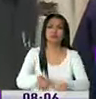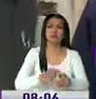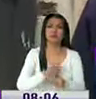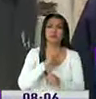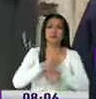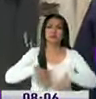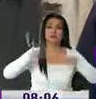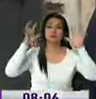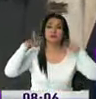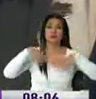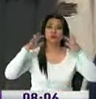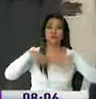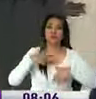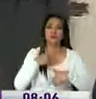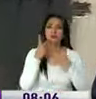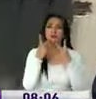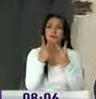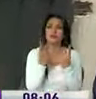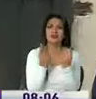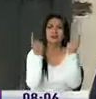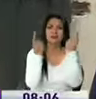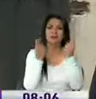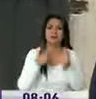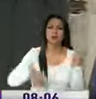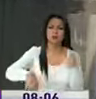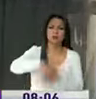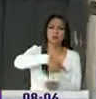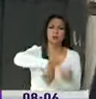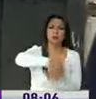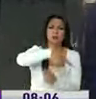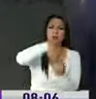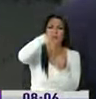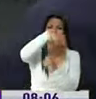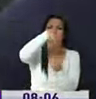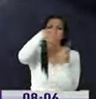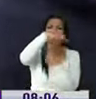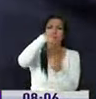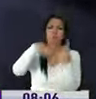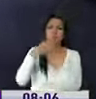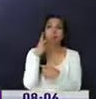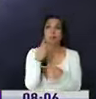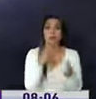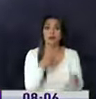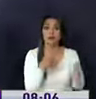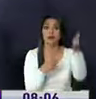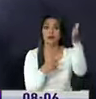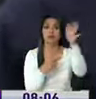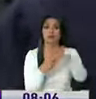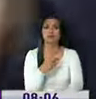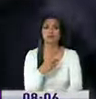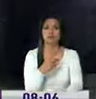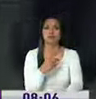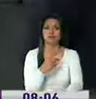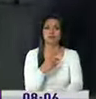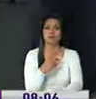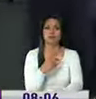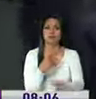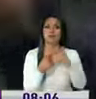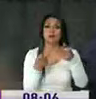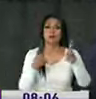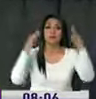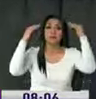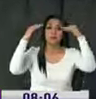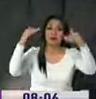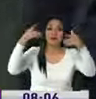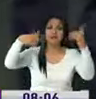bastante lluvia y hubo un tornado. Yo observé que la pared se cayó y esa rueda de allá igual se daba